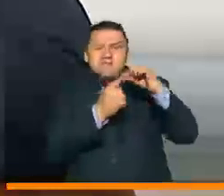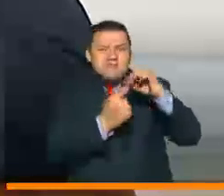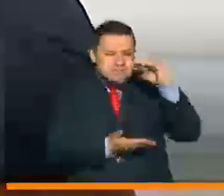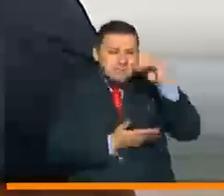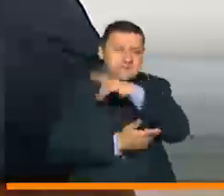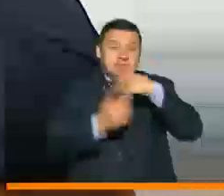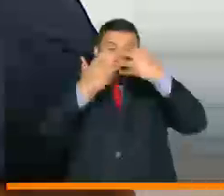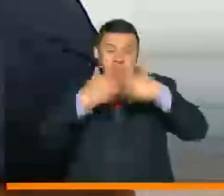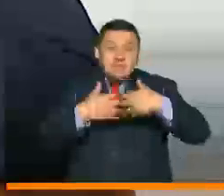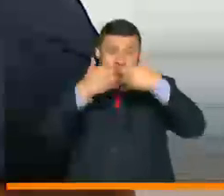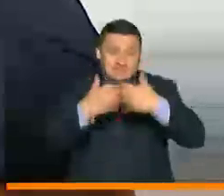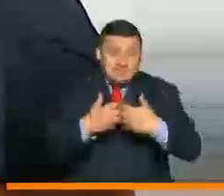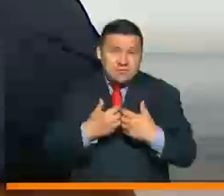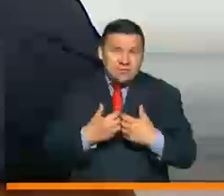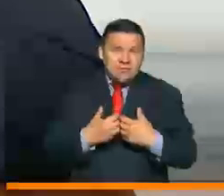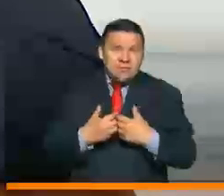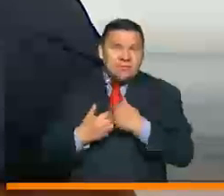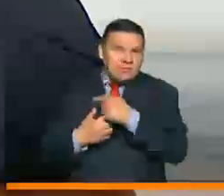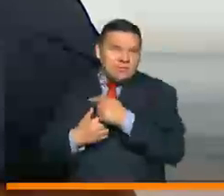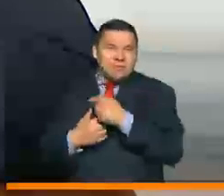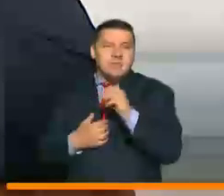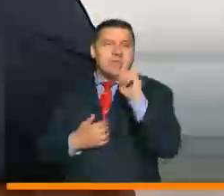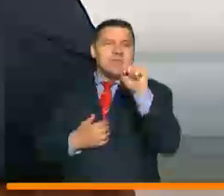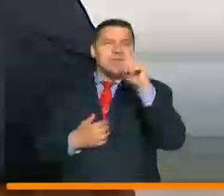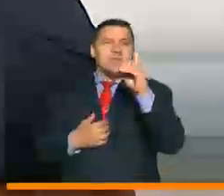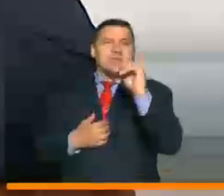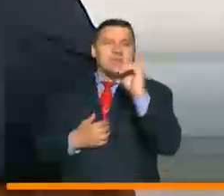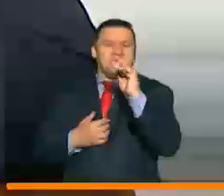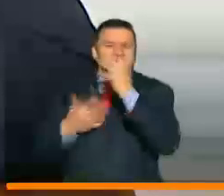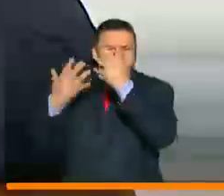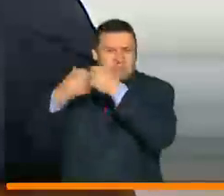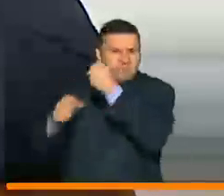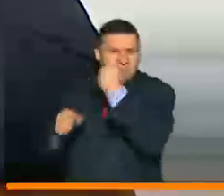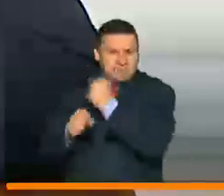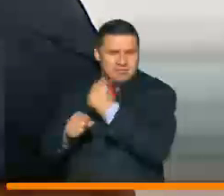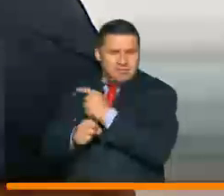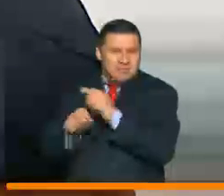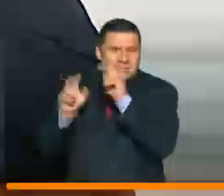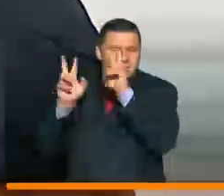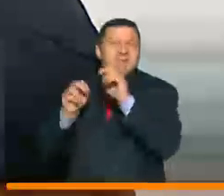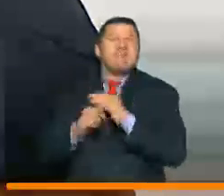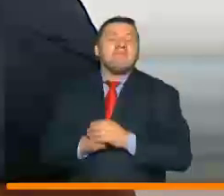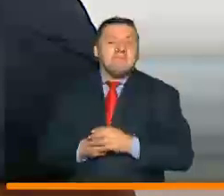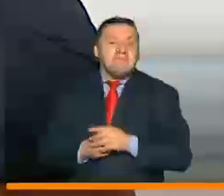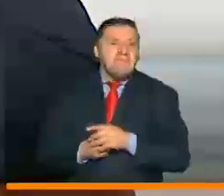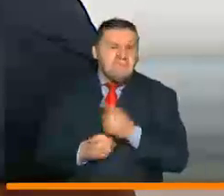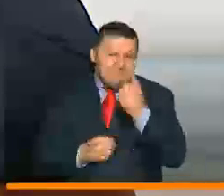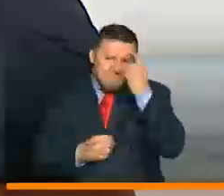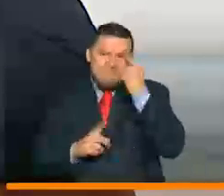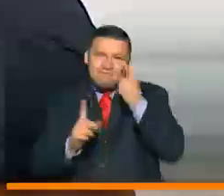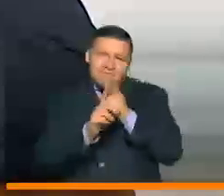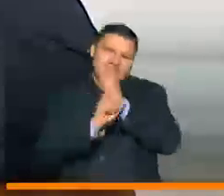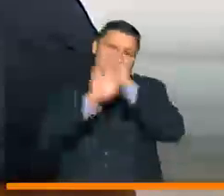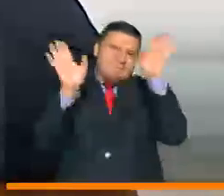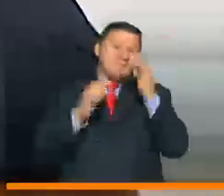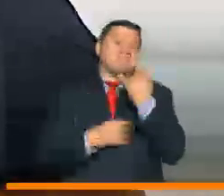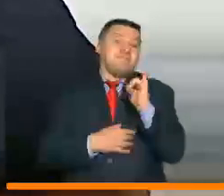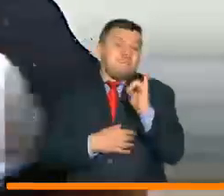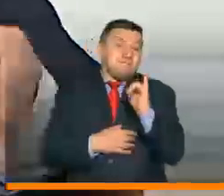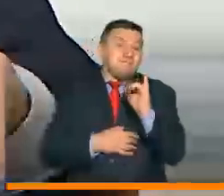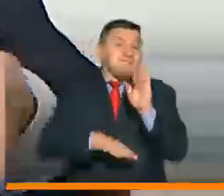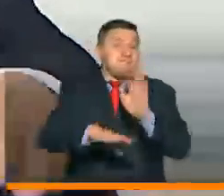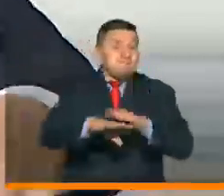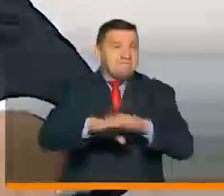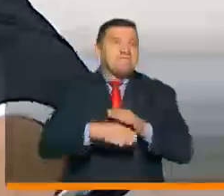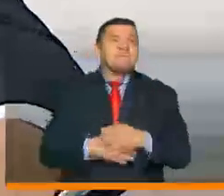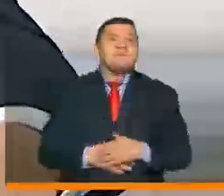las empresas y la Cámara de la ANDI que trabajan en este tema tengan esa claridad. Ya se les ha